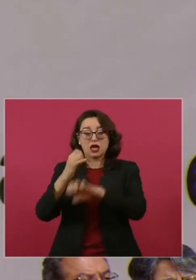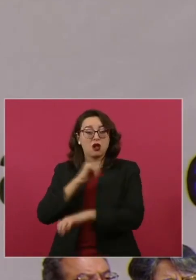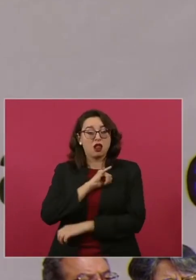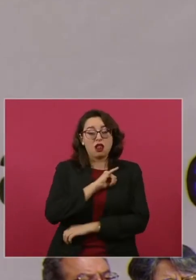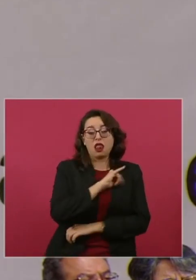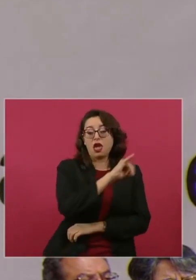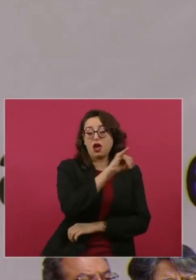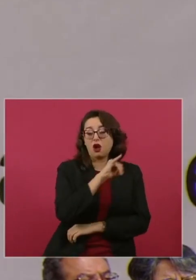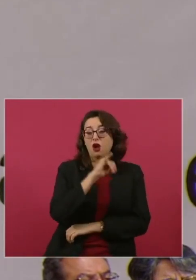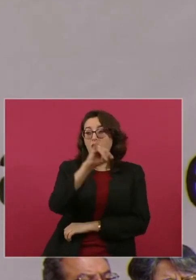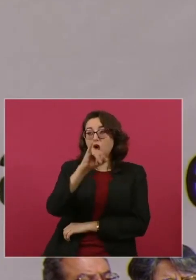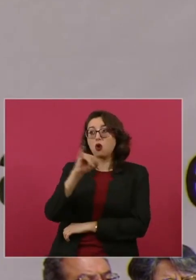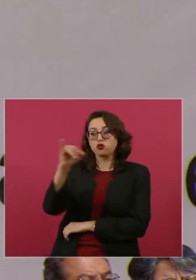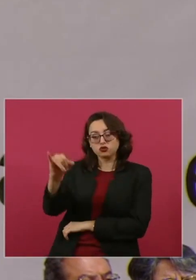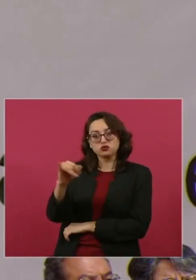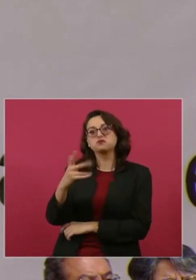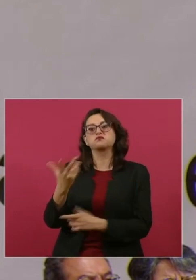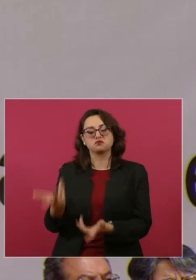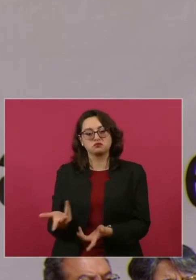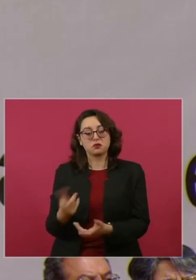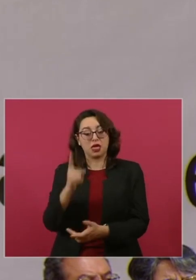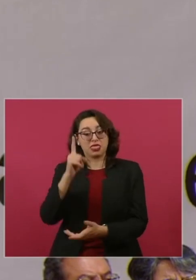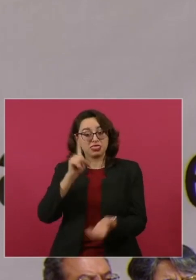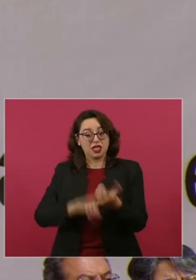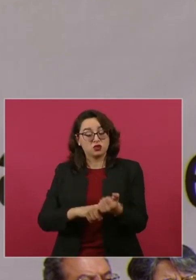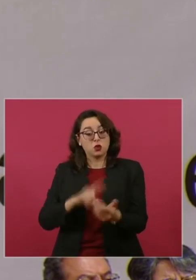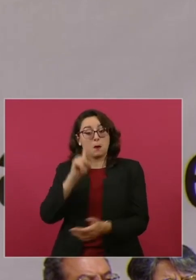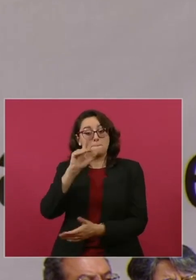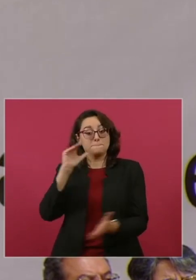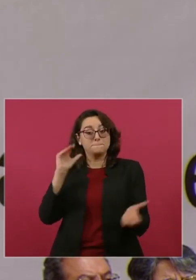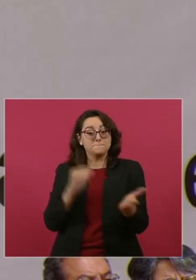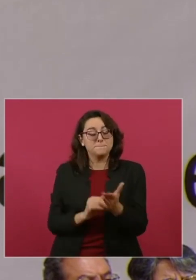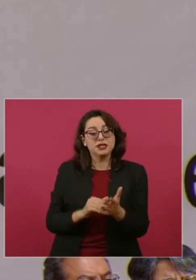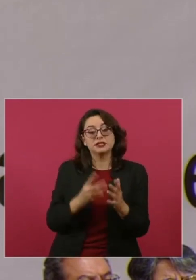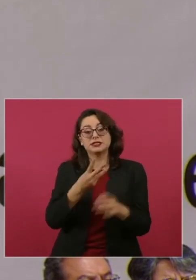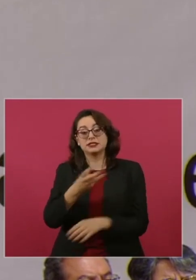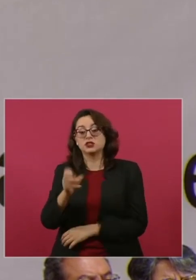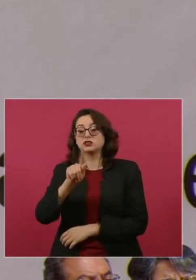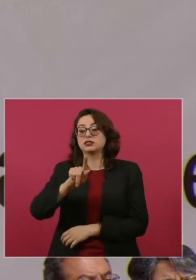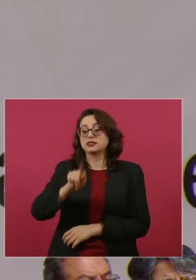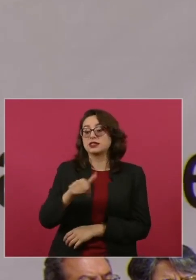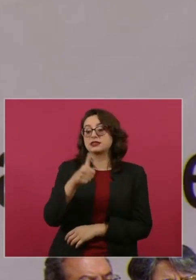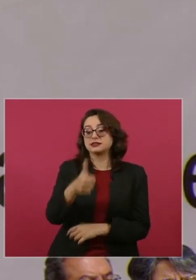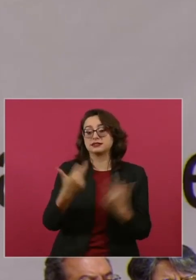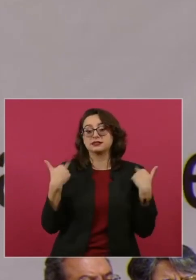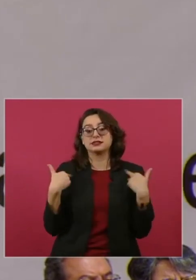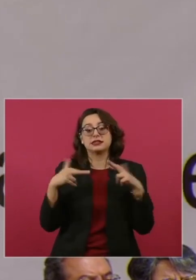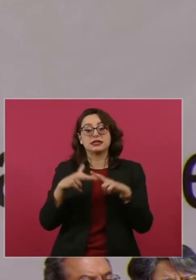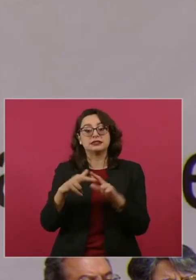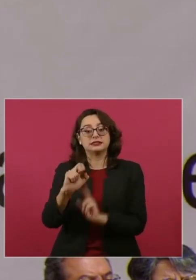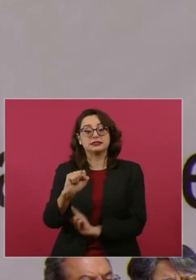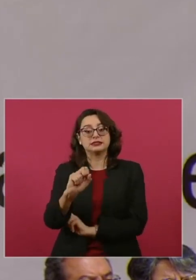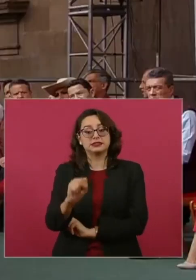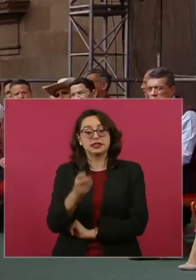con 1,376 maestros y maestras hundreds of thousands y